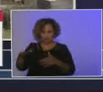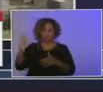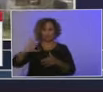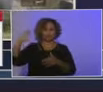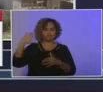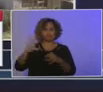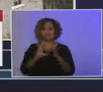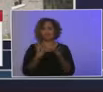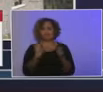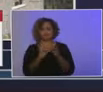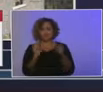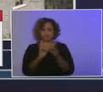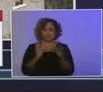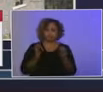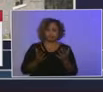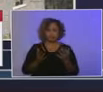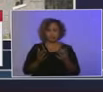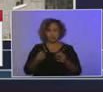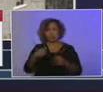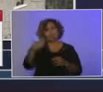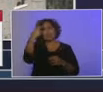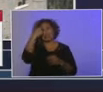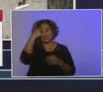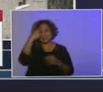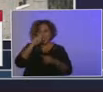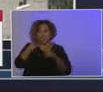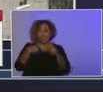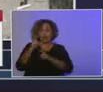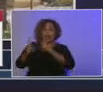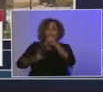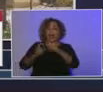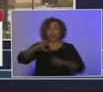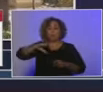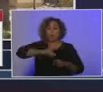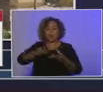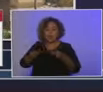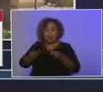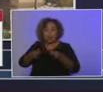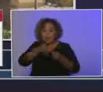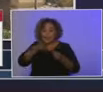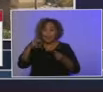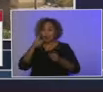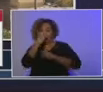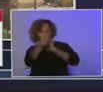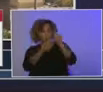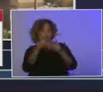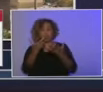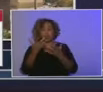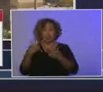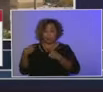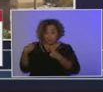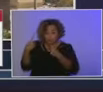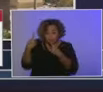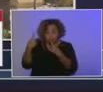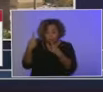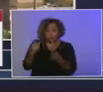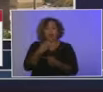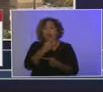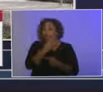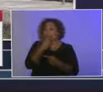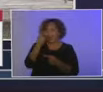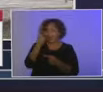asignación, yo creo que era de títulos de propiedad, se le hizo la pregunta. Entonces, él hace